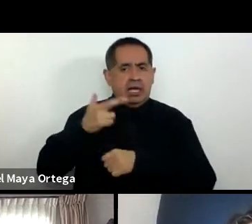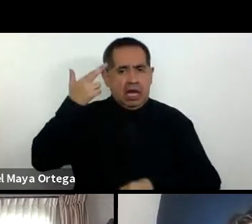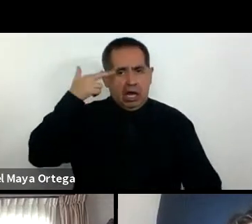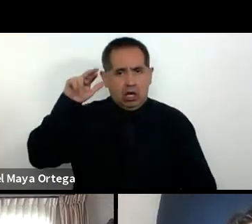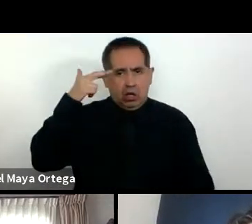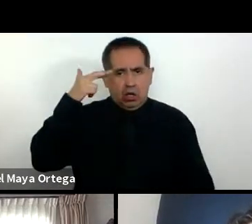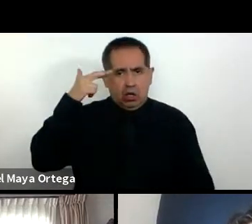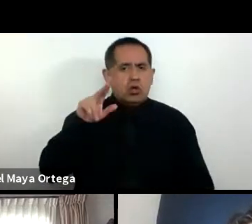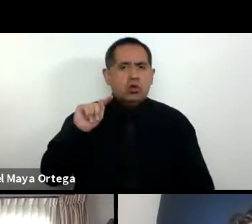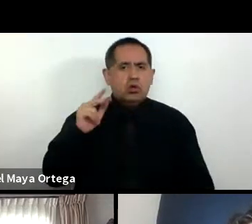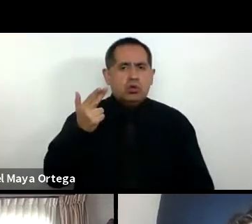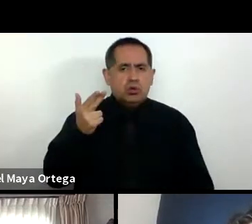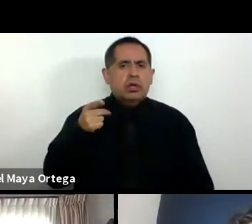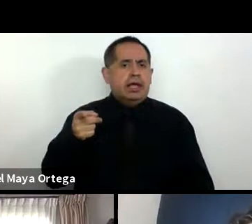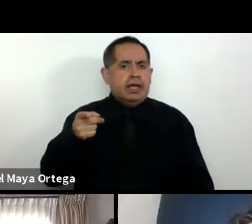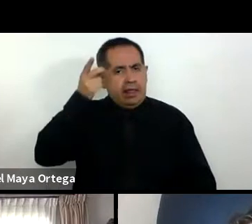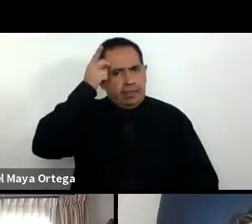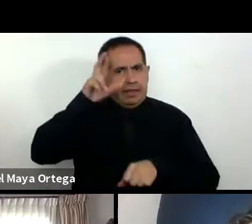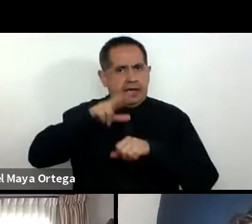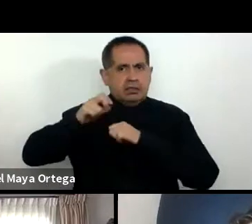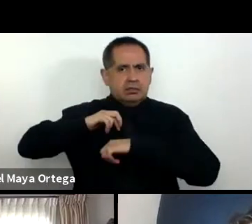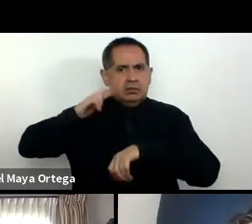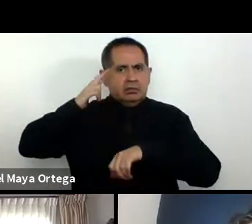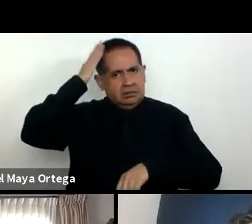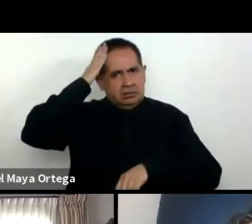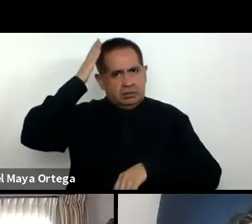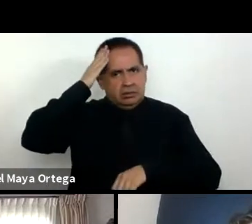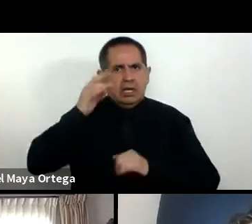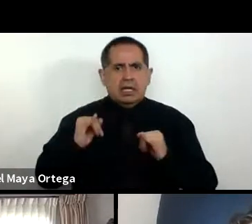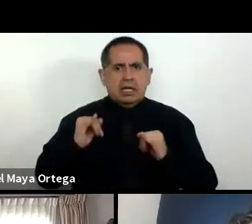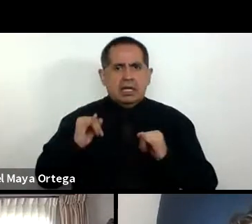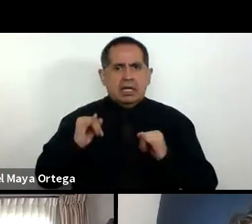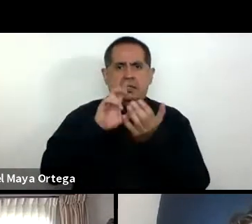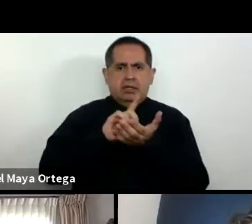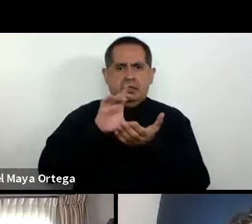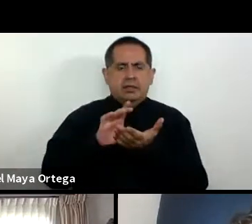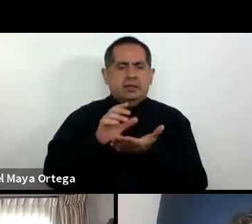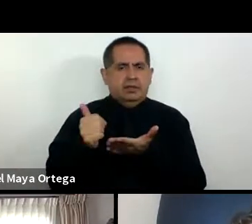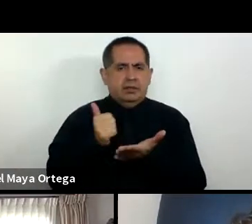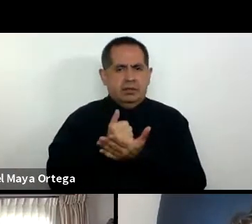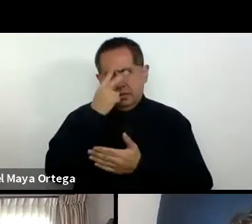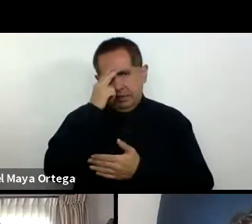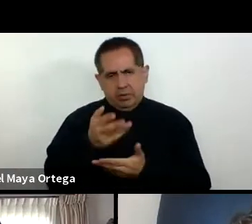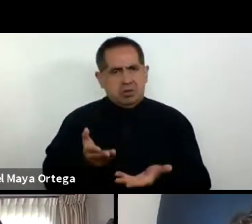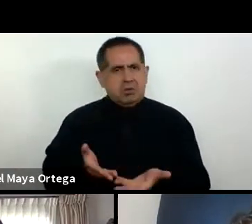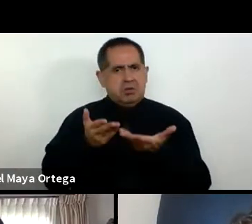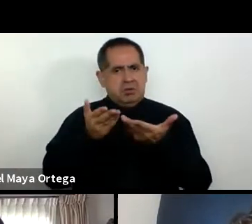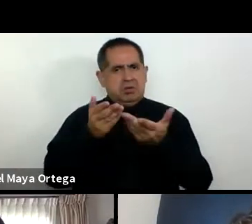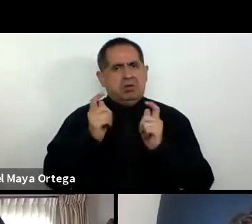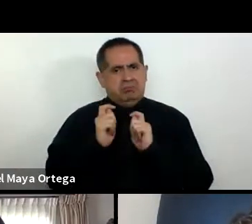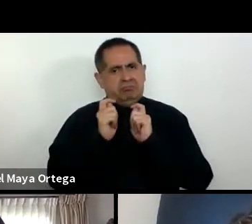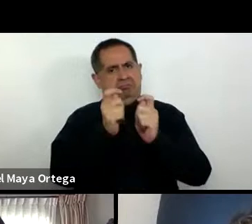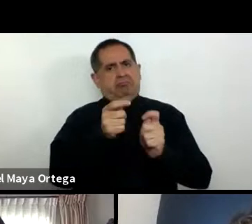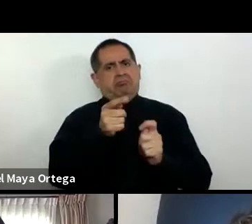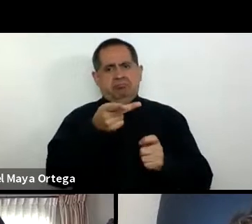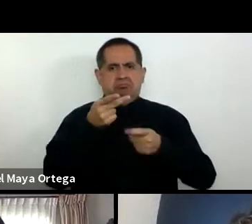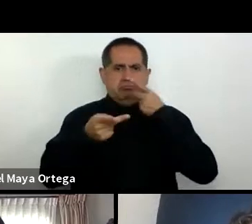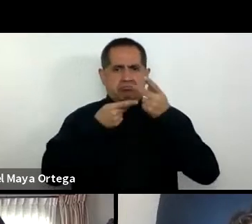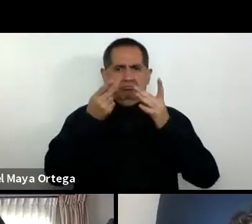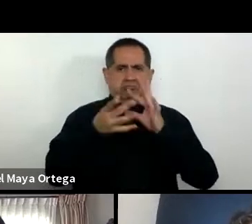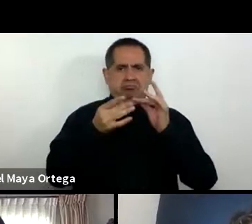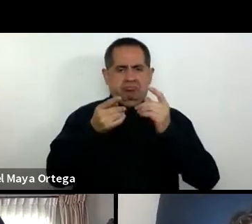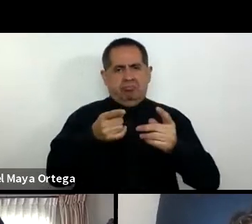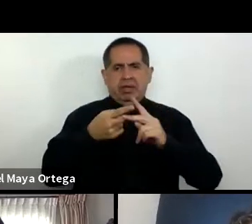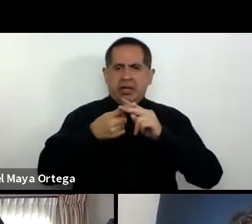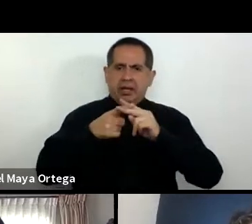López Gutiérrez, director general del Instituto de las Personas con Discapacidad de la Ciudad de México, a quien en este momento cedemos el uso de la palabra a